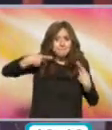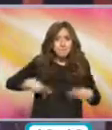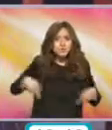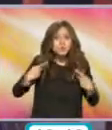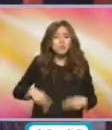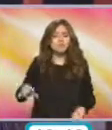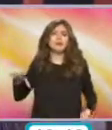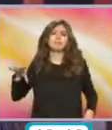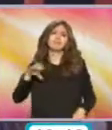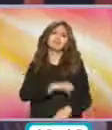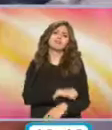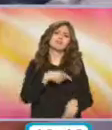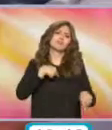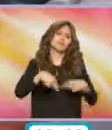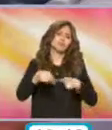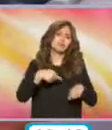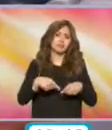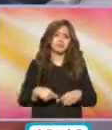siente, ¿no? Por el fútbol.